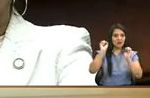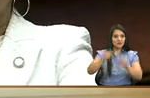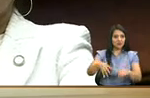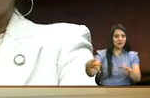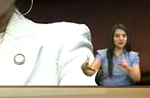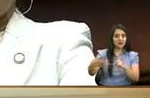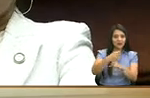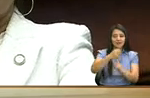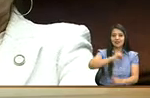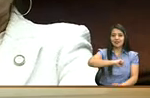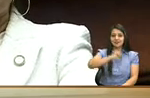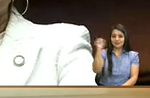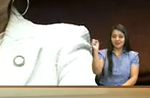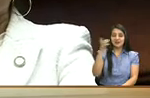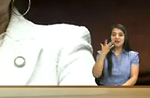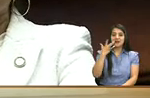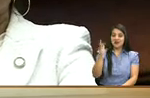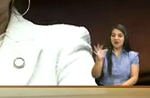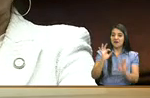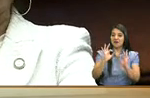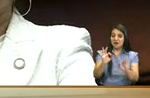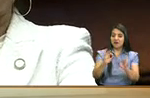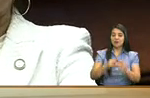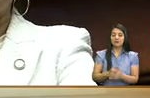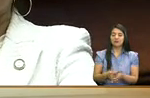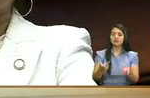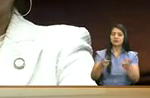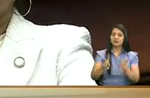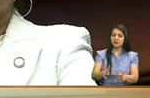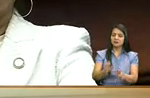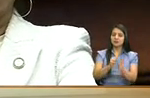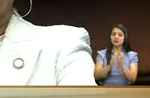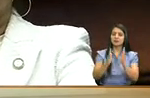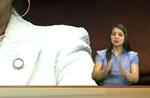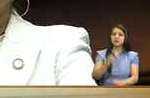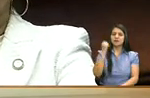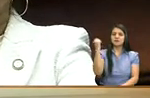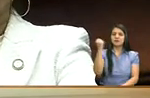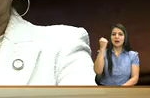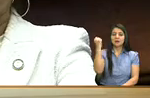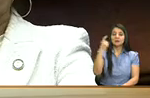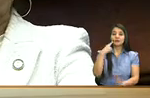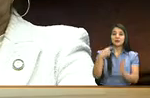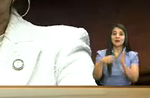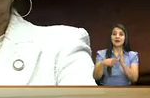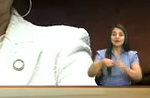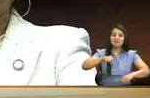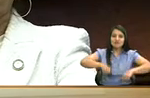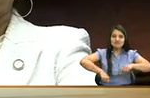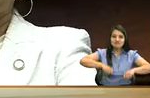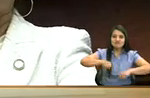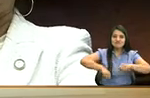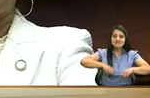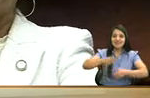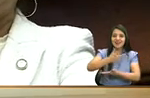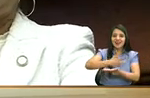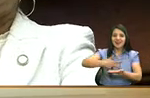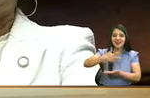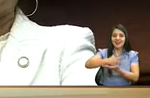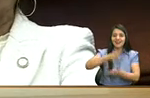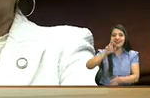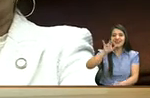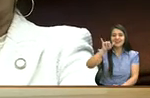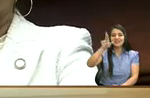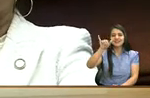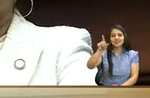olímpico. Verdaderas leyendas nacionales como la locomotora del Carchi Richard Carapaz,